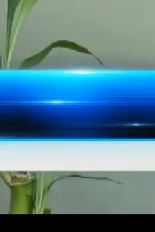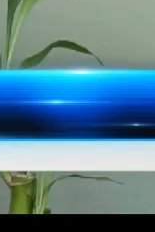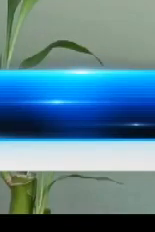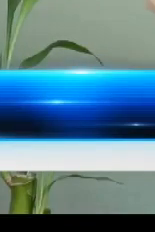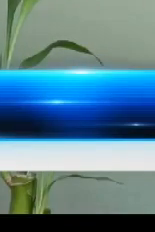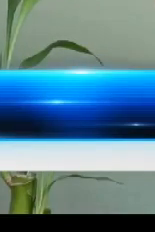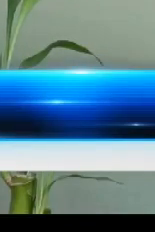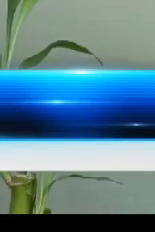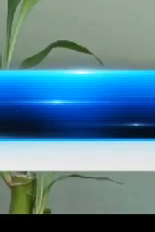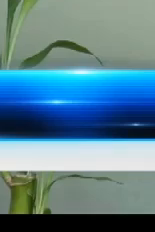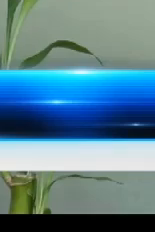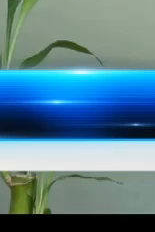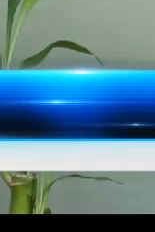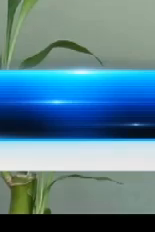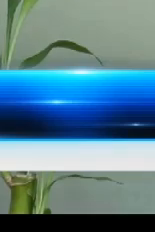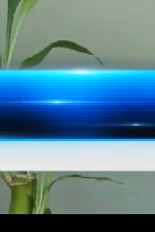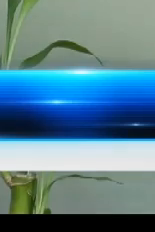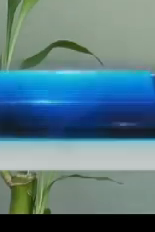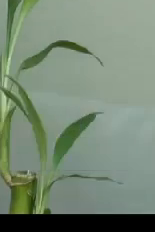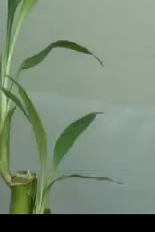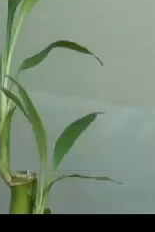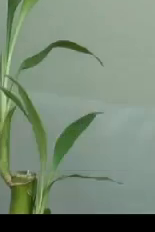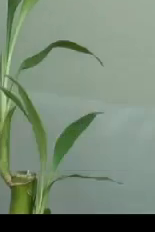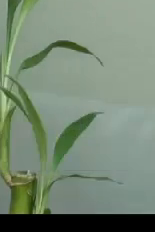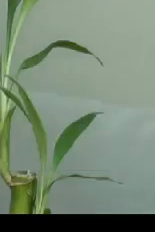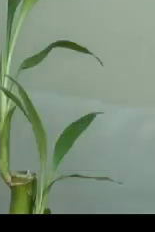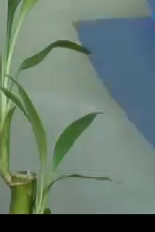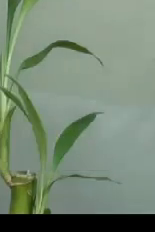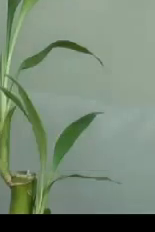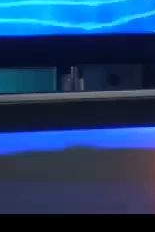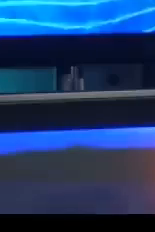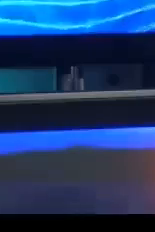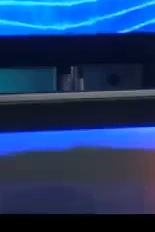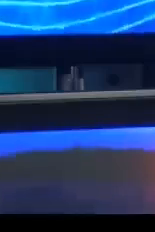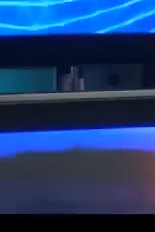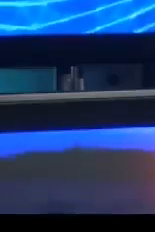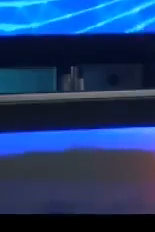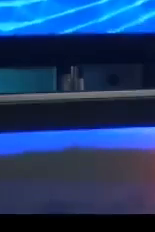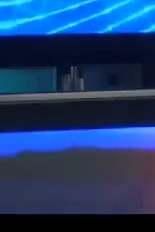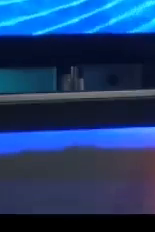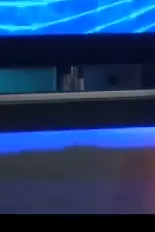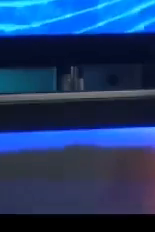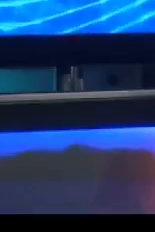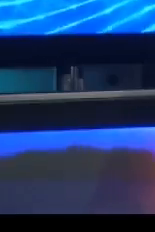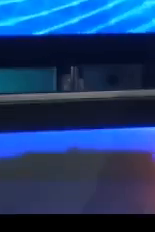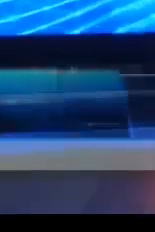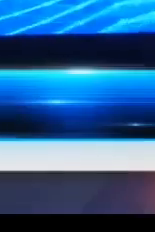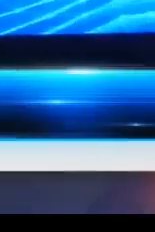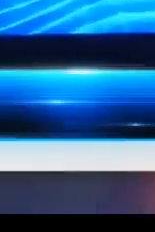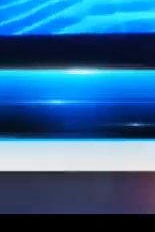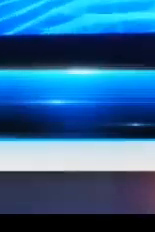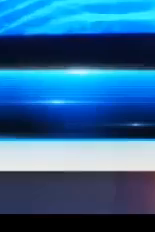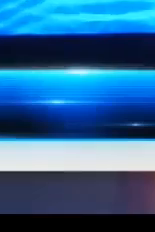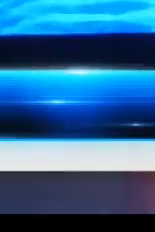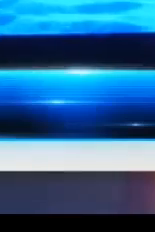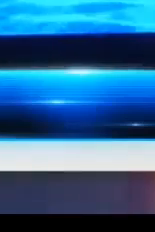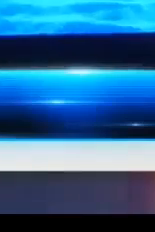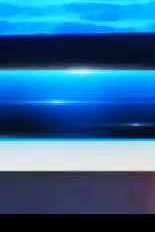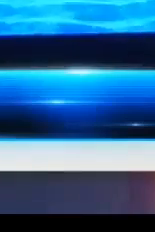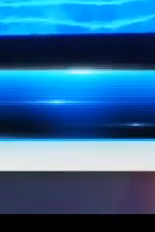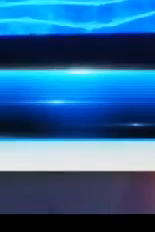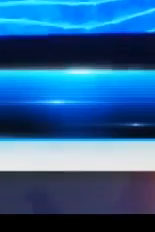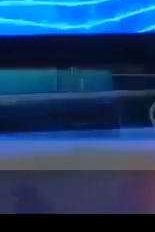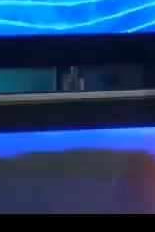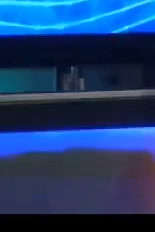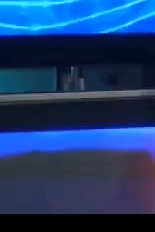a darle ese aire y ese aliento que el Ecuador necesita. TC ha sido una fuente inagotable de crecimiento